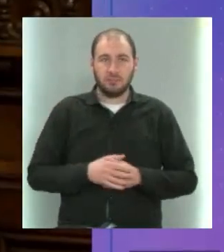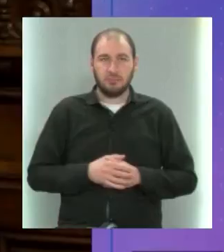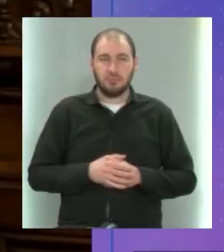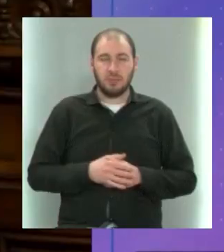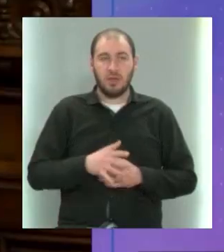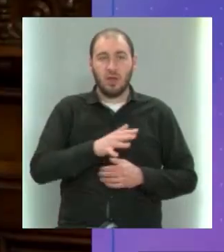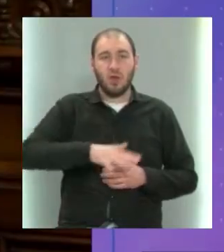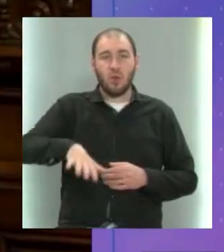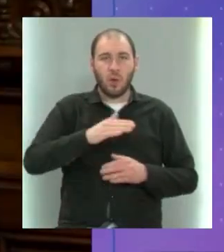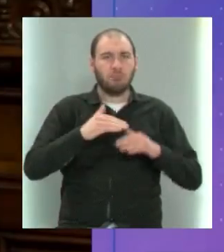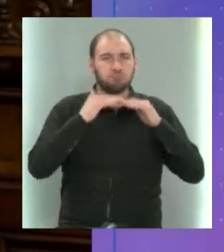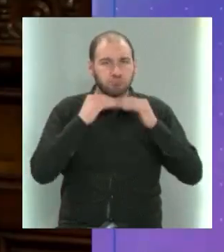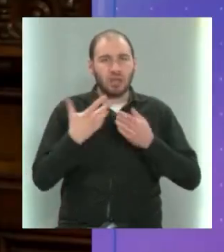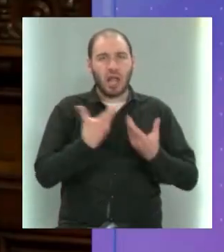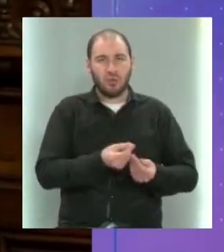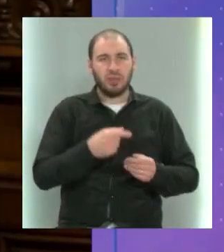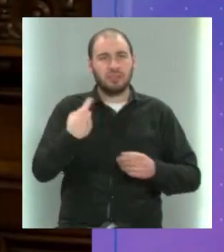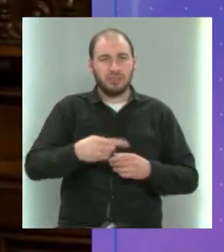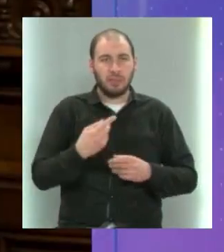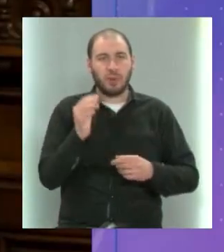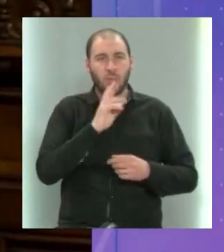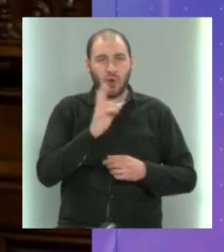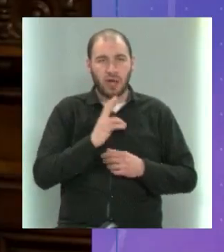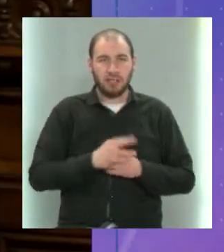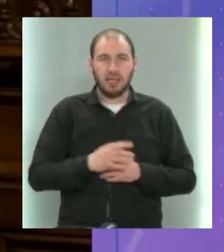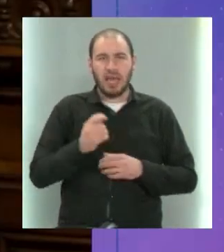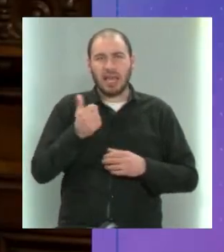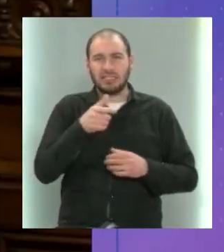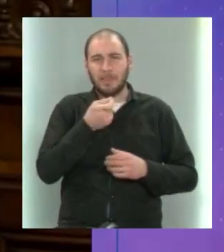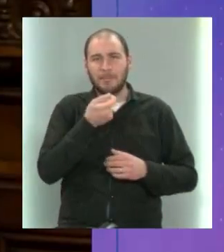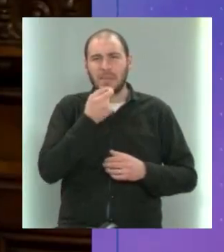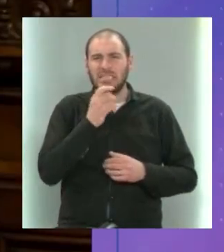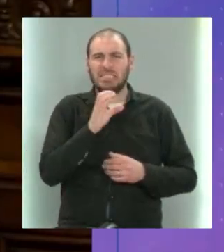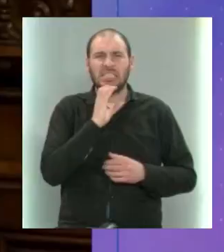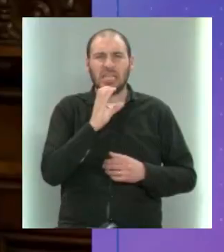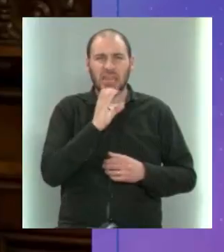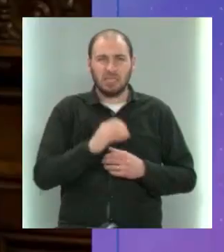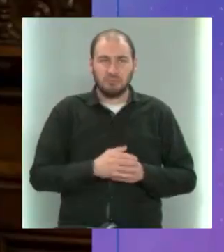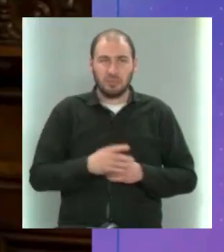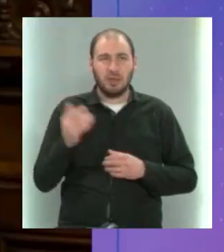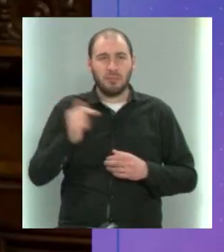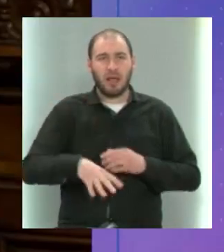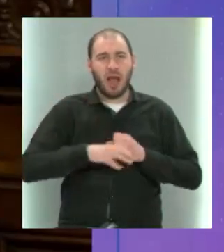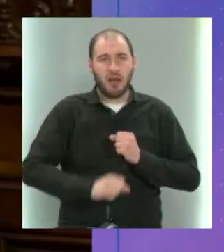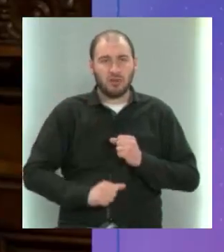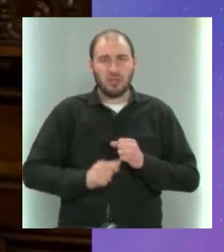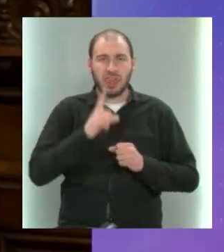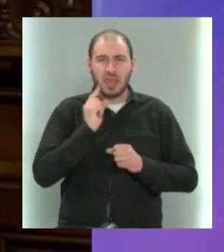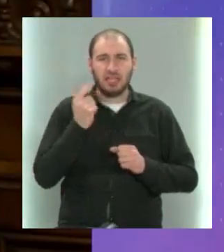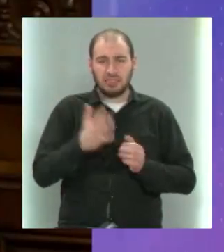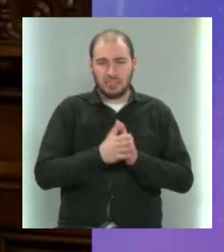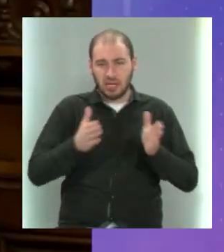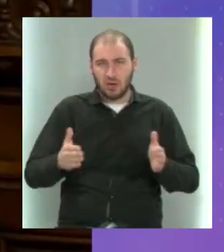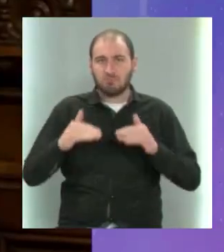un espacio de escucha y contención activa a las mujeres, casi como un chiste. Venga, se hace el aborto en 5 días,